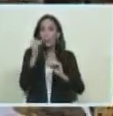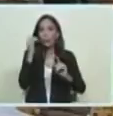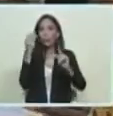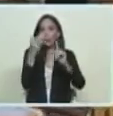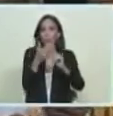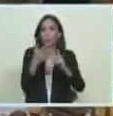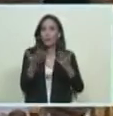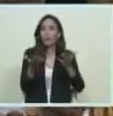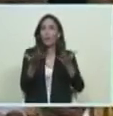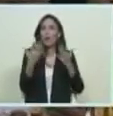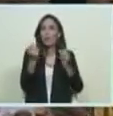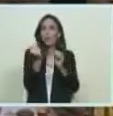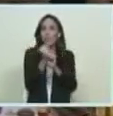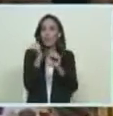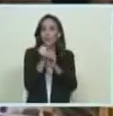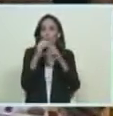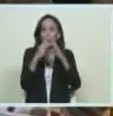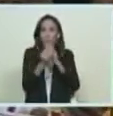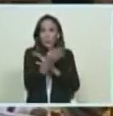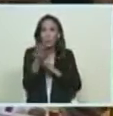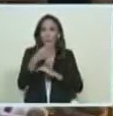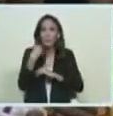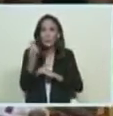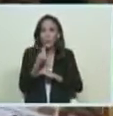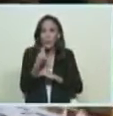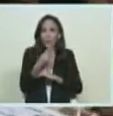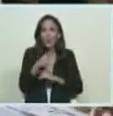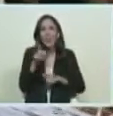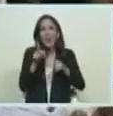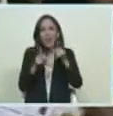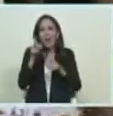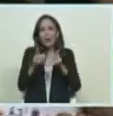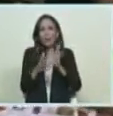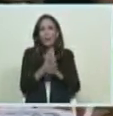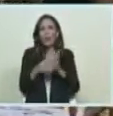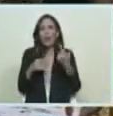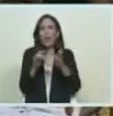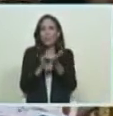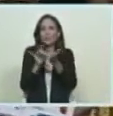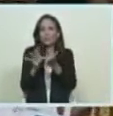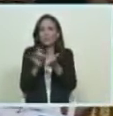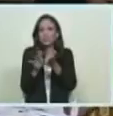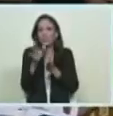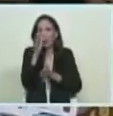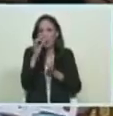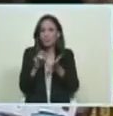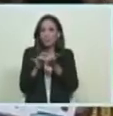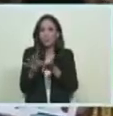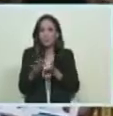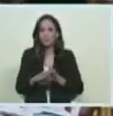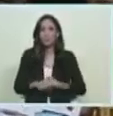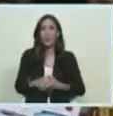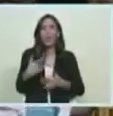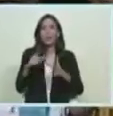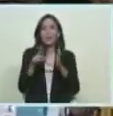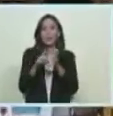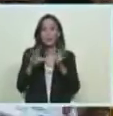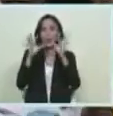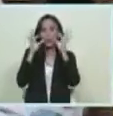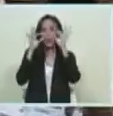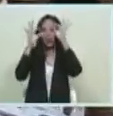de garantizar de trabajo a aquellos jóvenes que lamentablemente han sido excluidos. Y presidente del Liceo Andrés